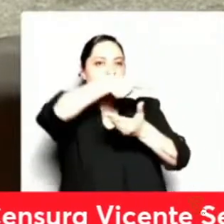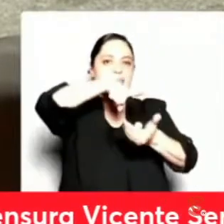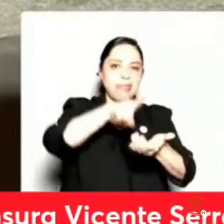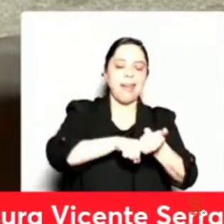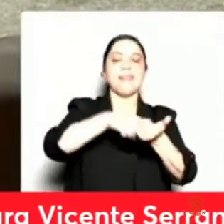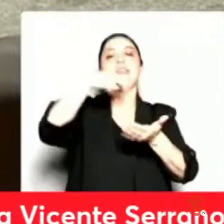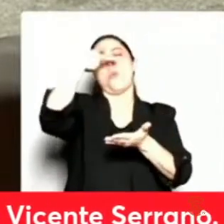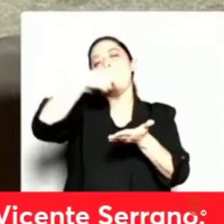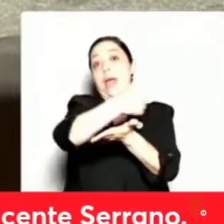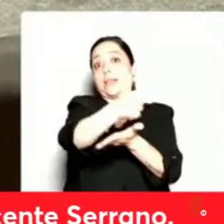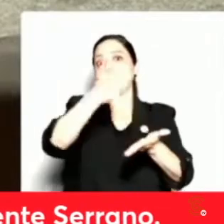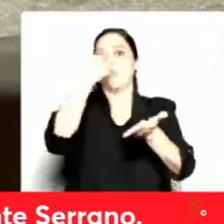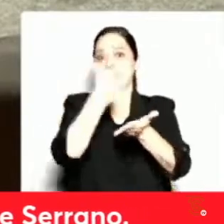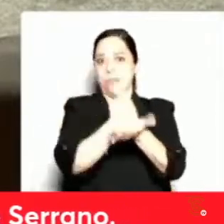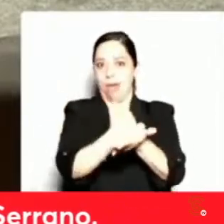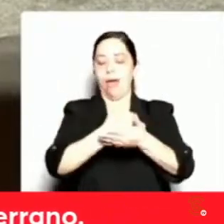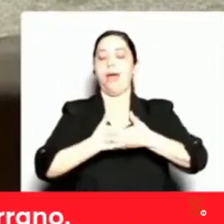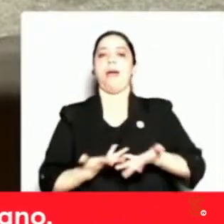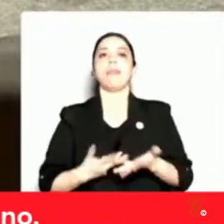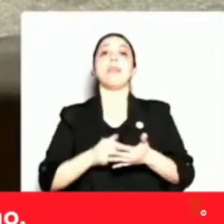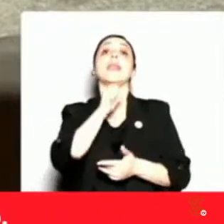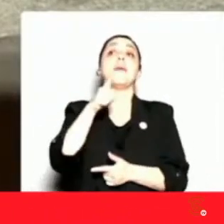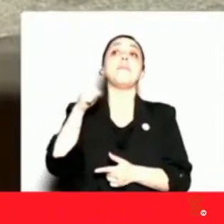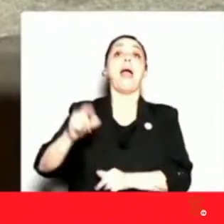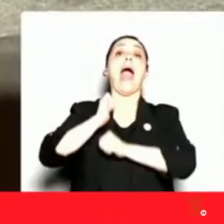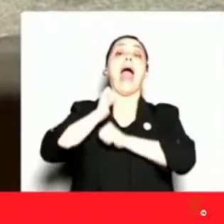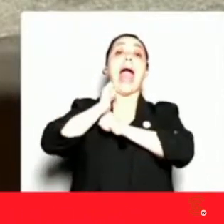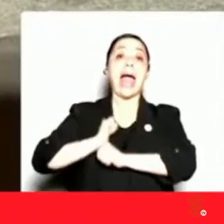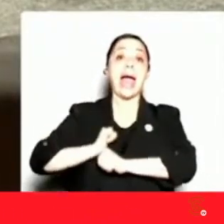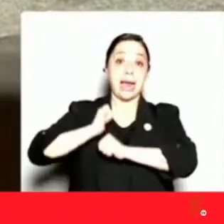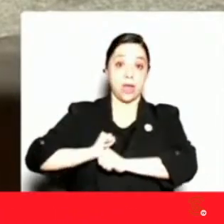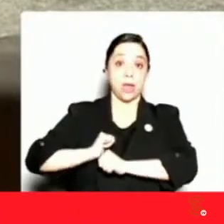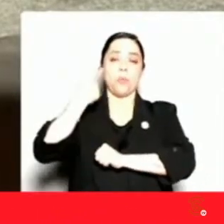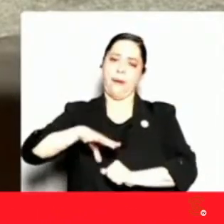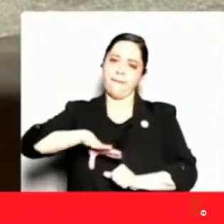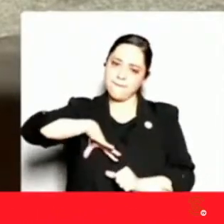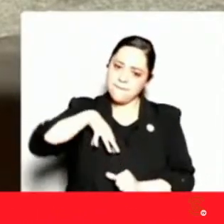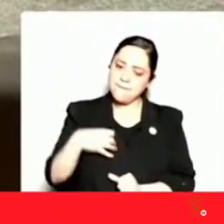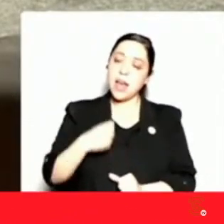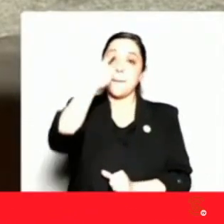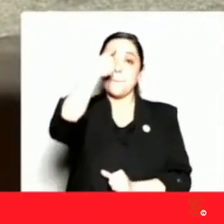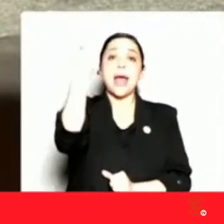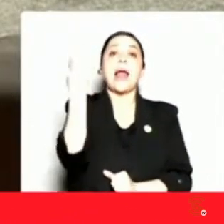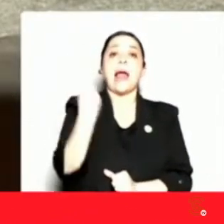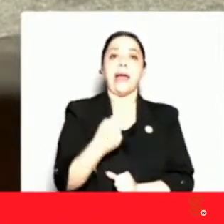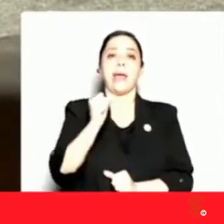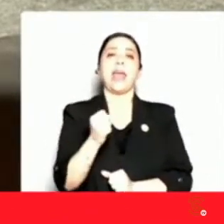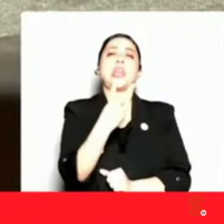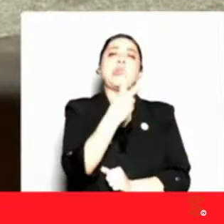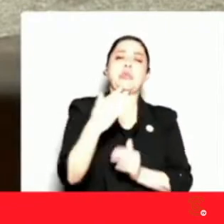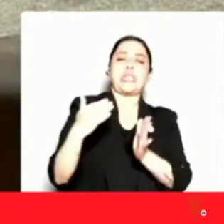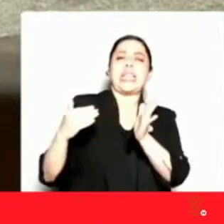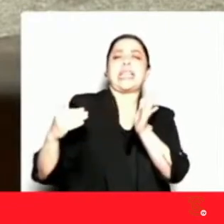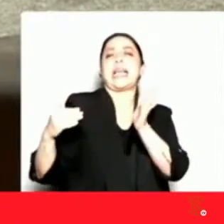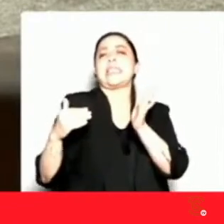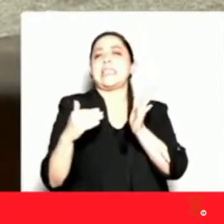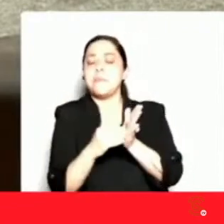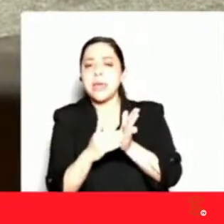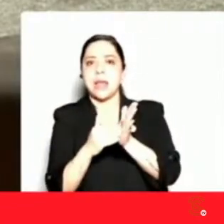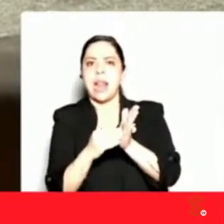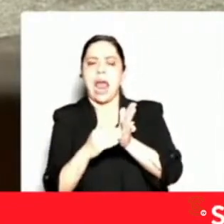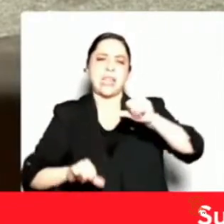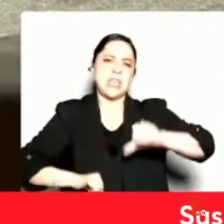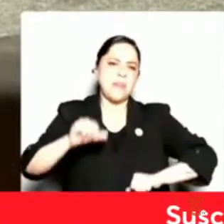ciudad y encabezará el esfuerzo para lograr más de 200,000 acciones de